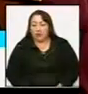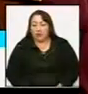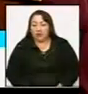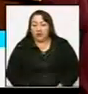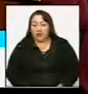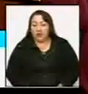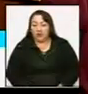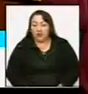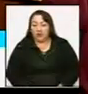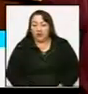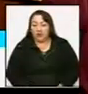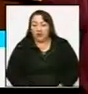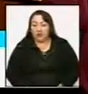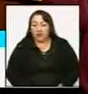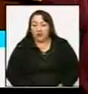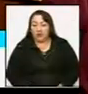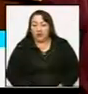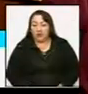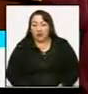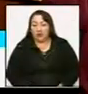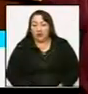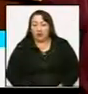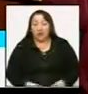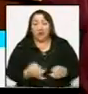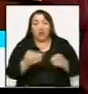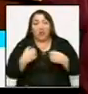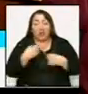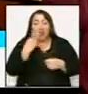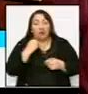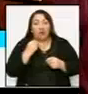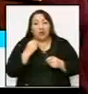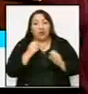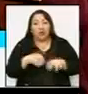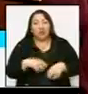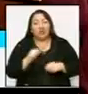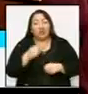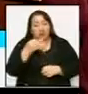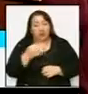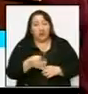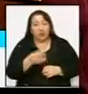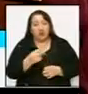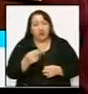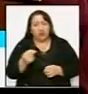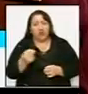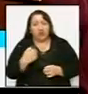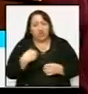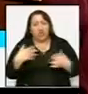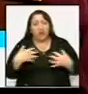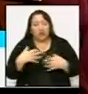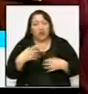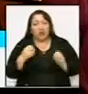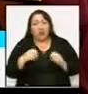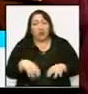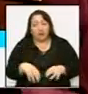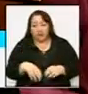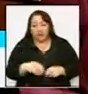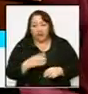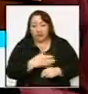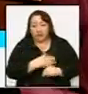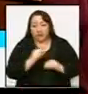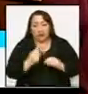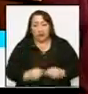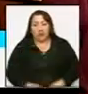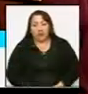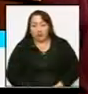Varios acá hemos tenido experiencias de renuncia, me incluyo. Y sí es cierto que muchos tienen el temor de la renuncia ante